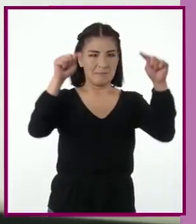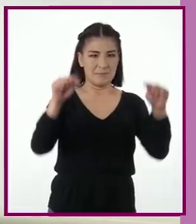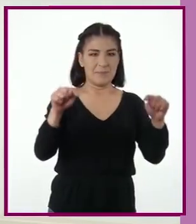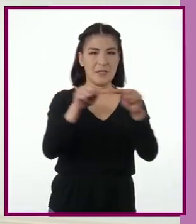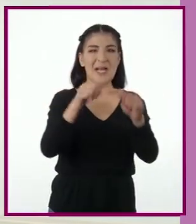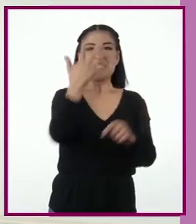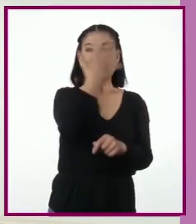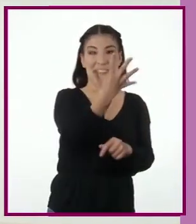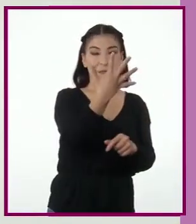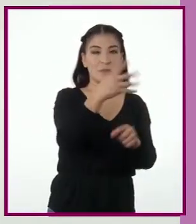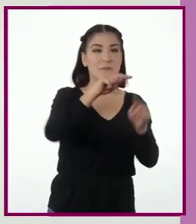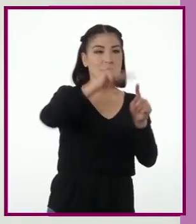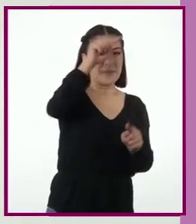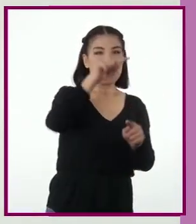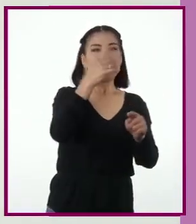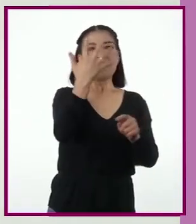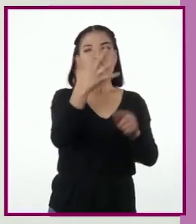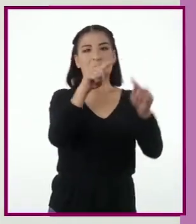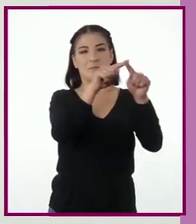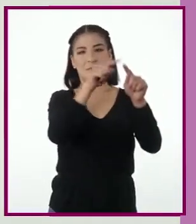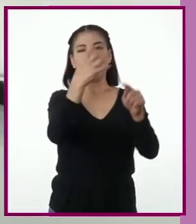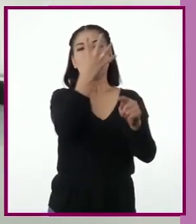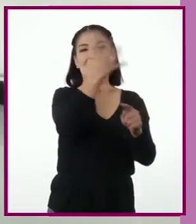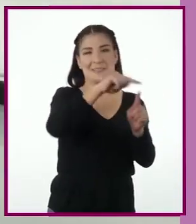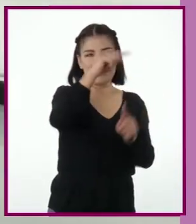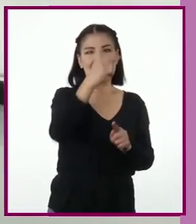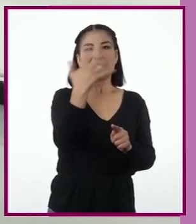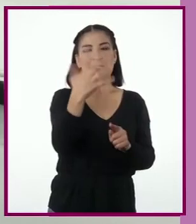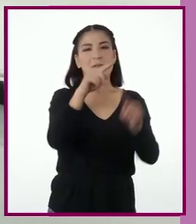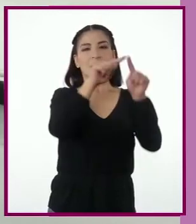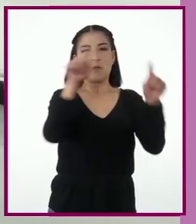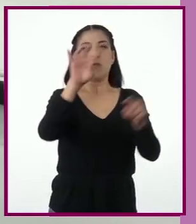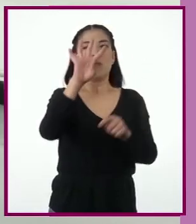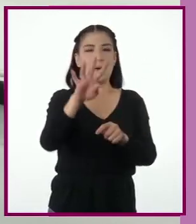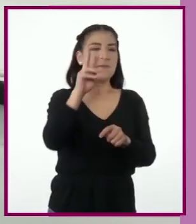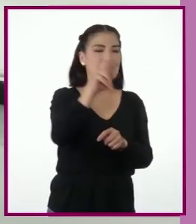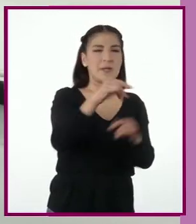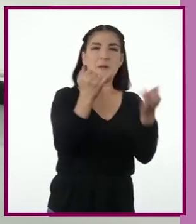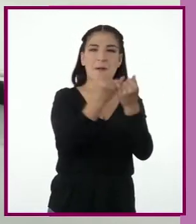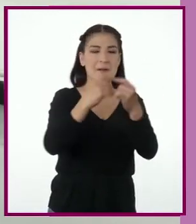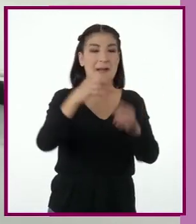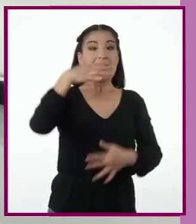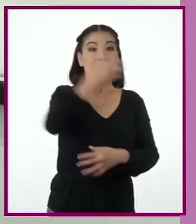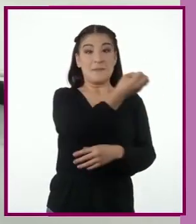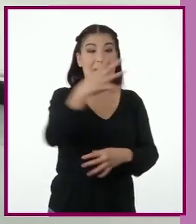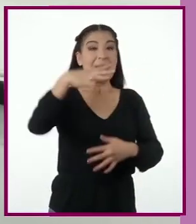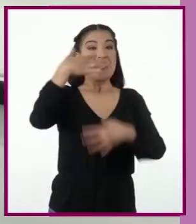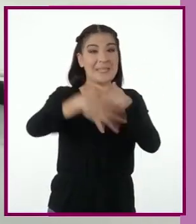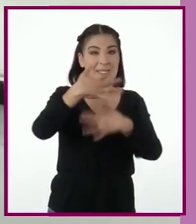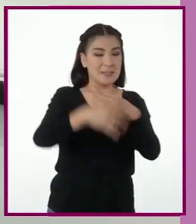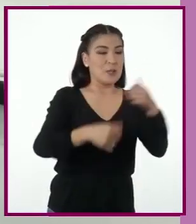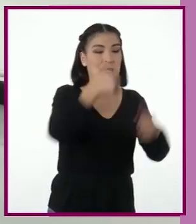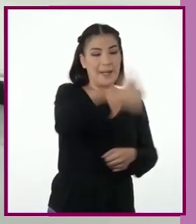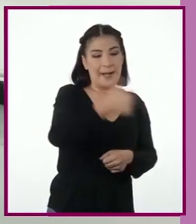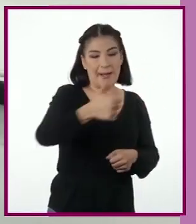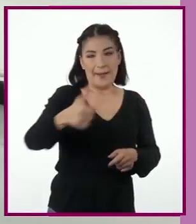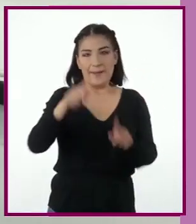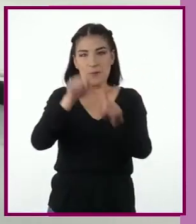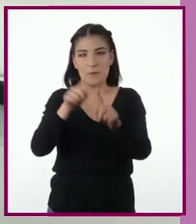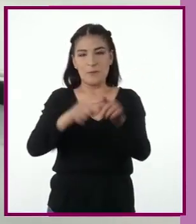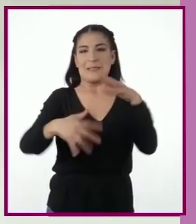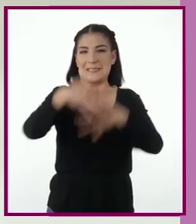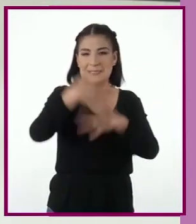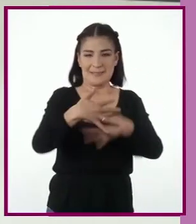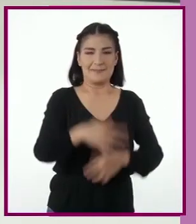4, aproximadamente 15 de cada uno de ellos. Al final tendrás 15 de cada uno de los colores.